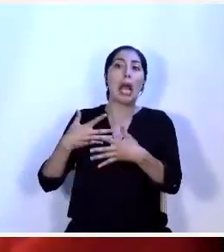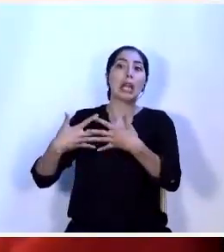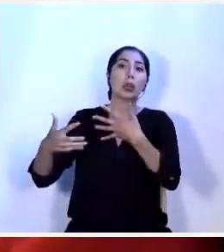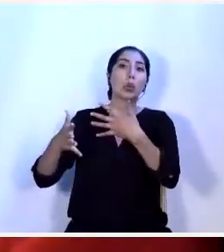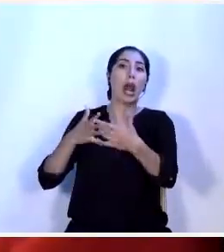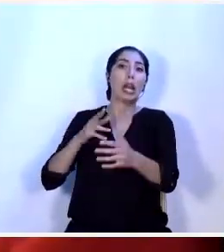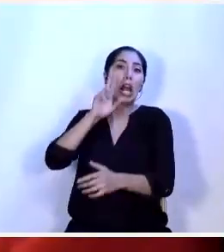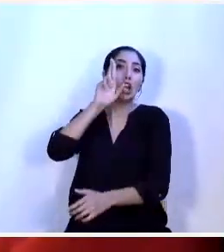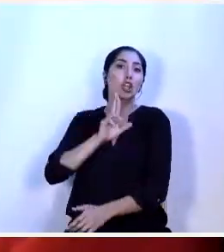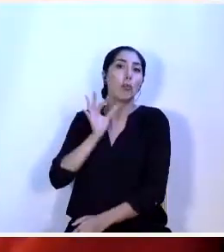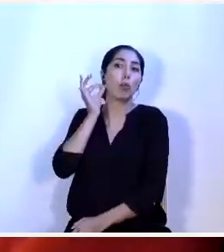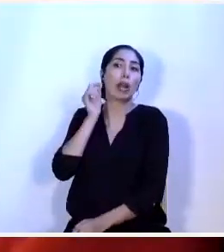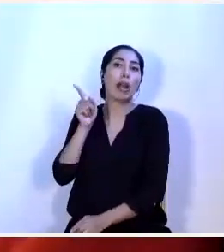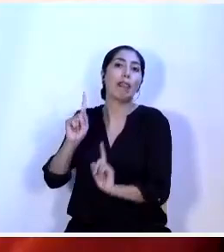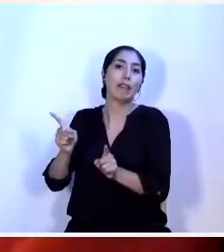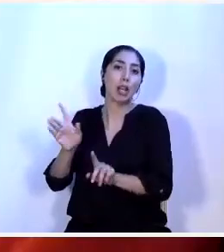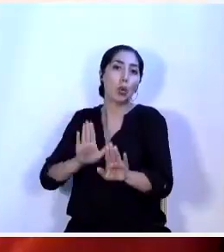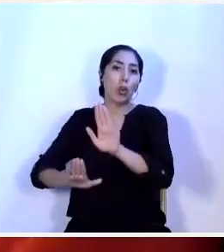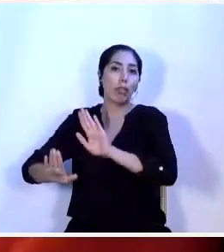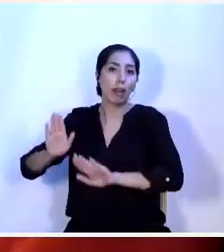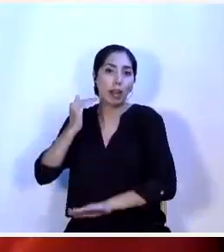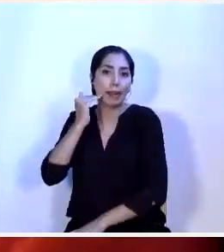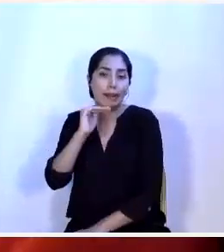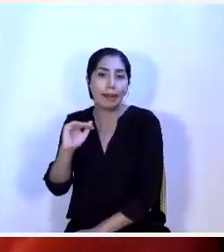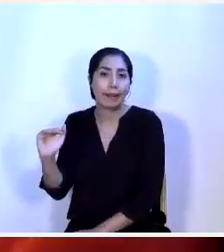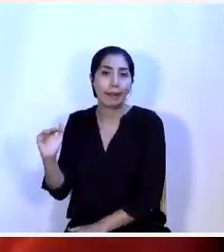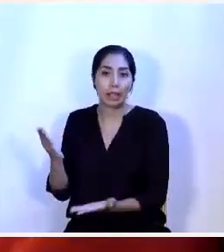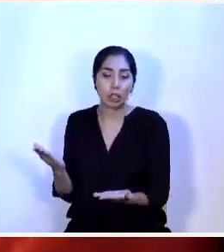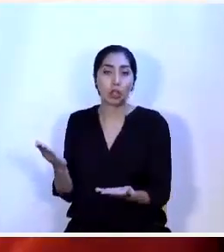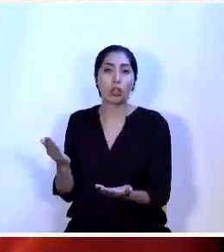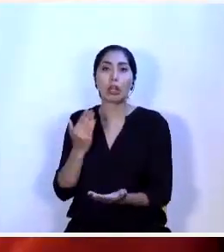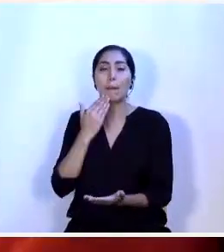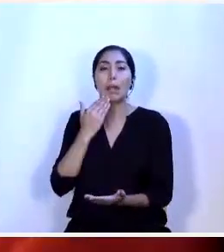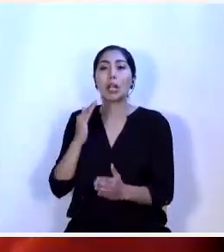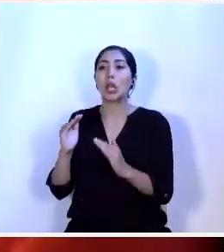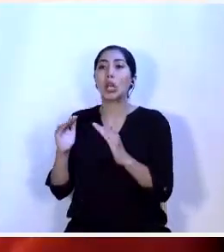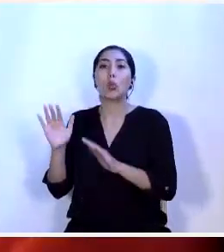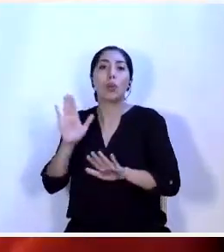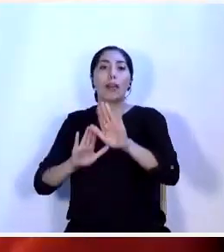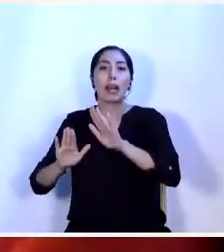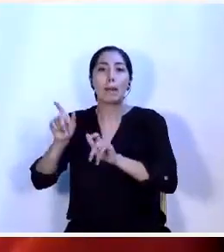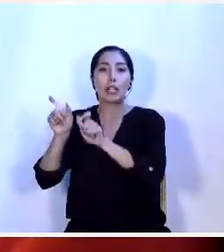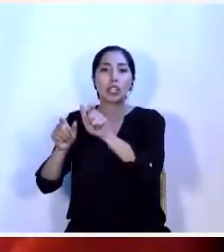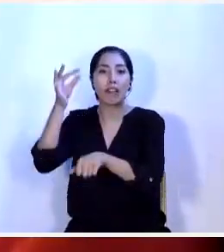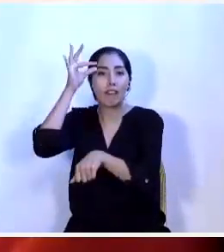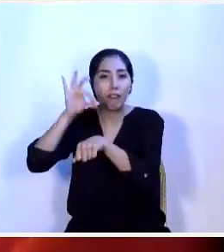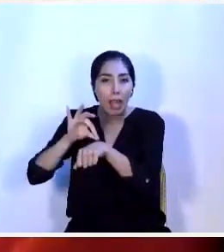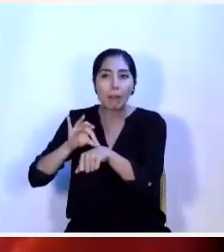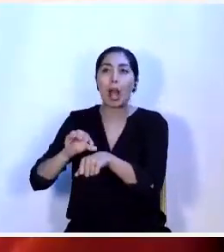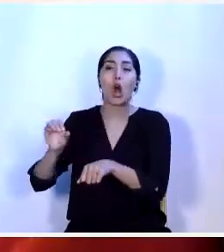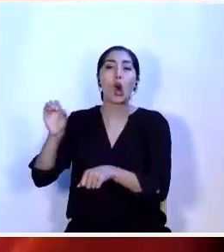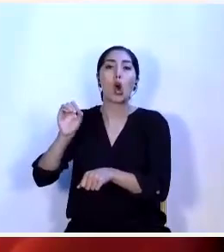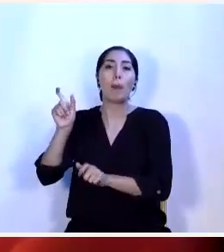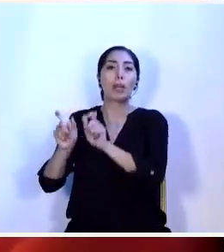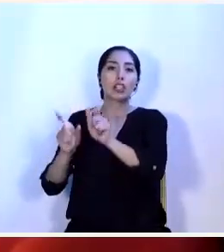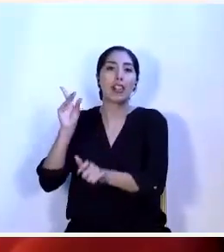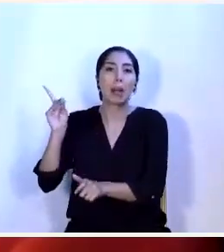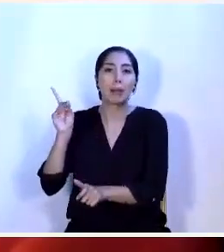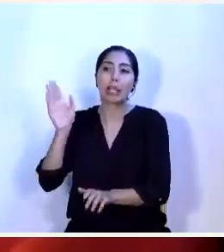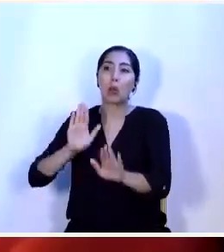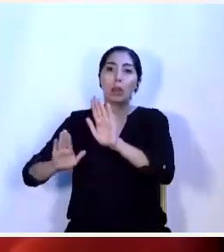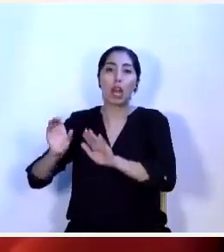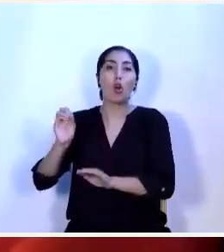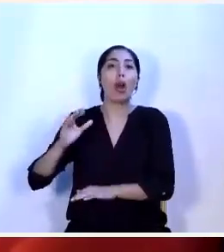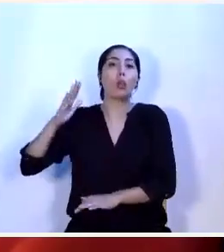el rol de cuidado. El rol de cuidado de los niños, de los enfermos, de las personas en situación de discapacidad, de los adultos mayores, y